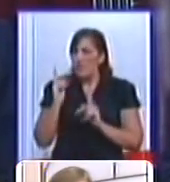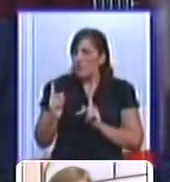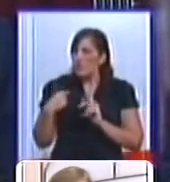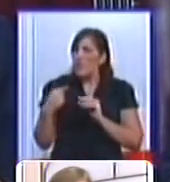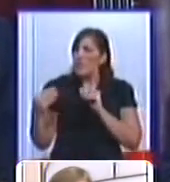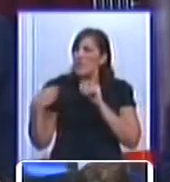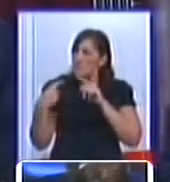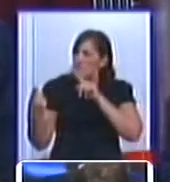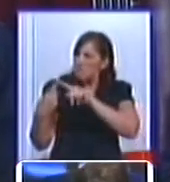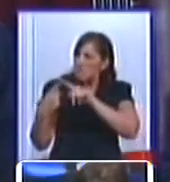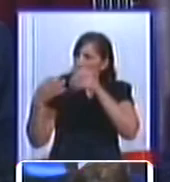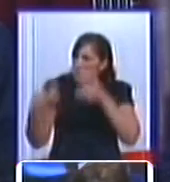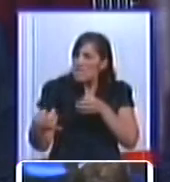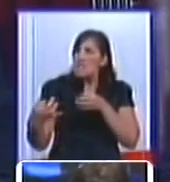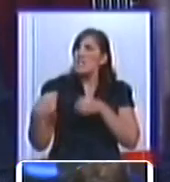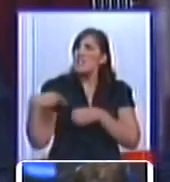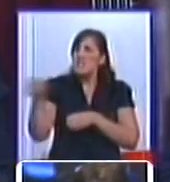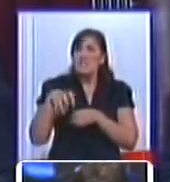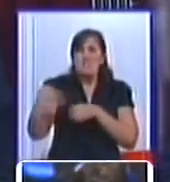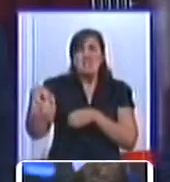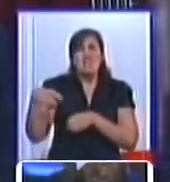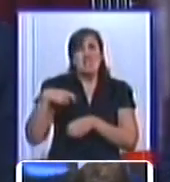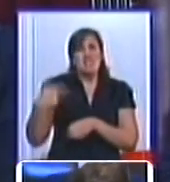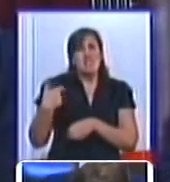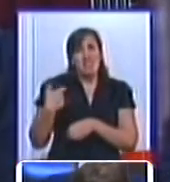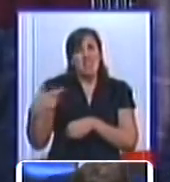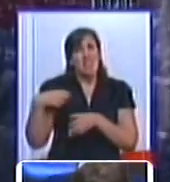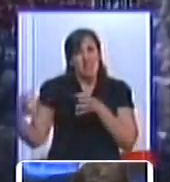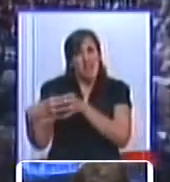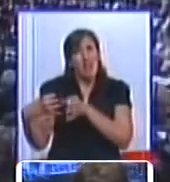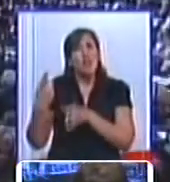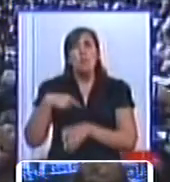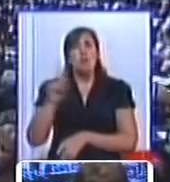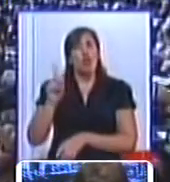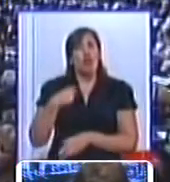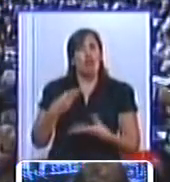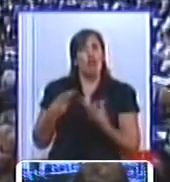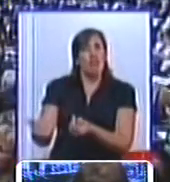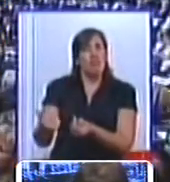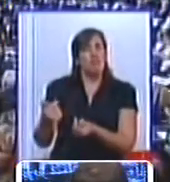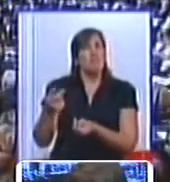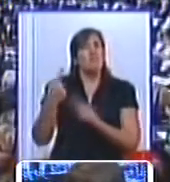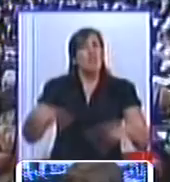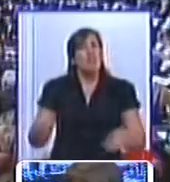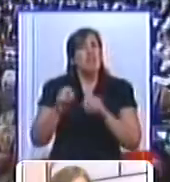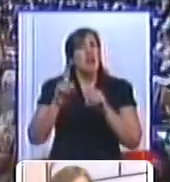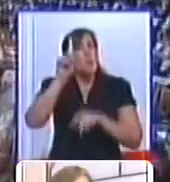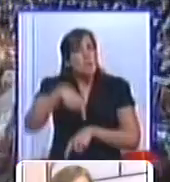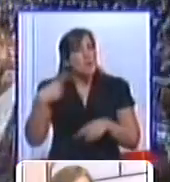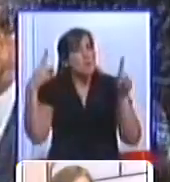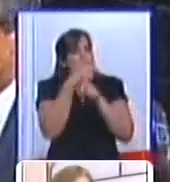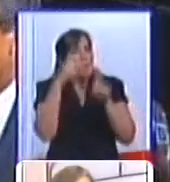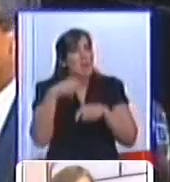los sindicatos y no cómplices de maniobras que siempre terminan perjudicando a trabajadores, porque